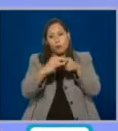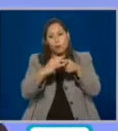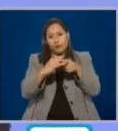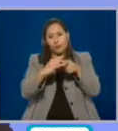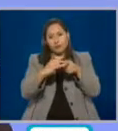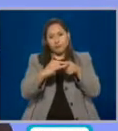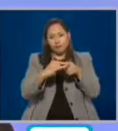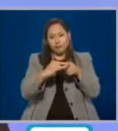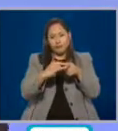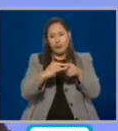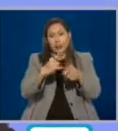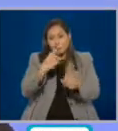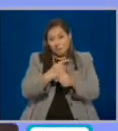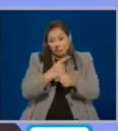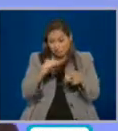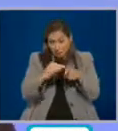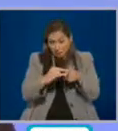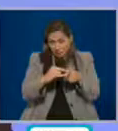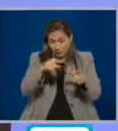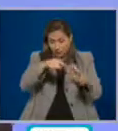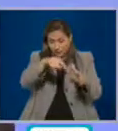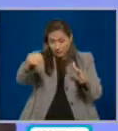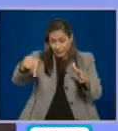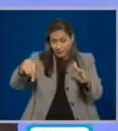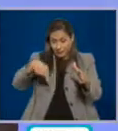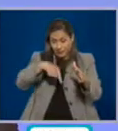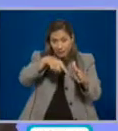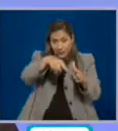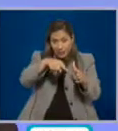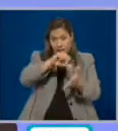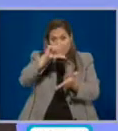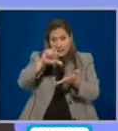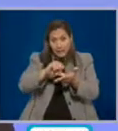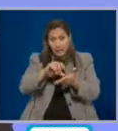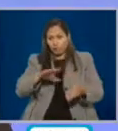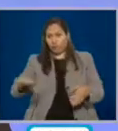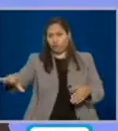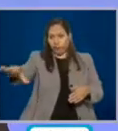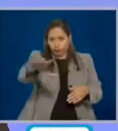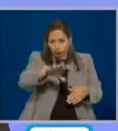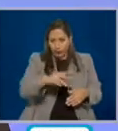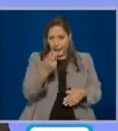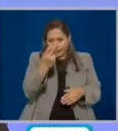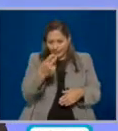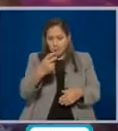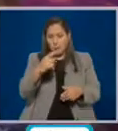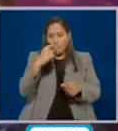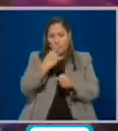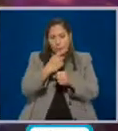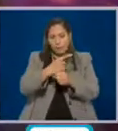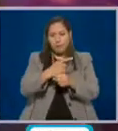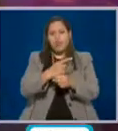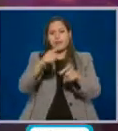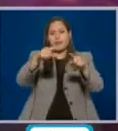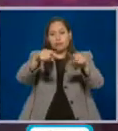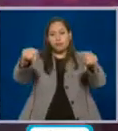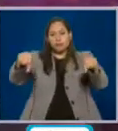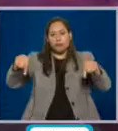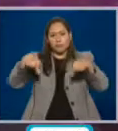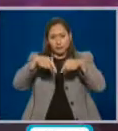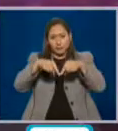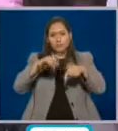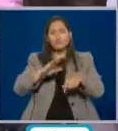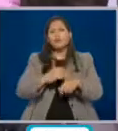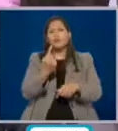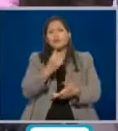bueno, el primer cuadro es un poco ya todo Todos. el centro histórico, pero recibe ese nombre, bueno, porque la ciudad